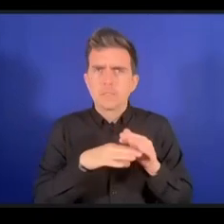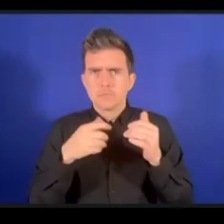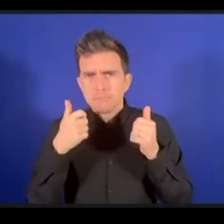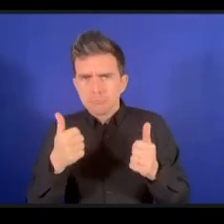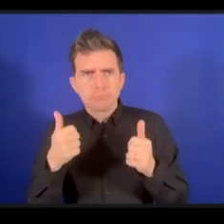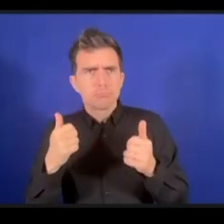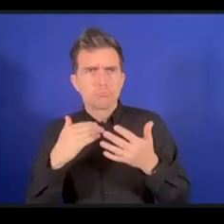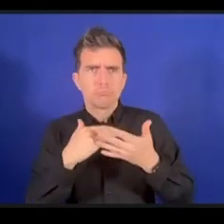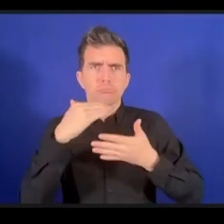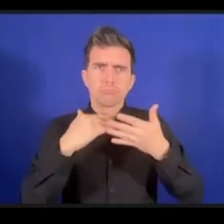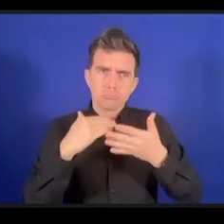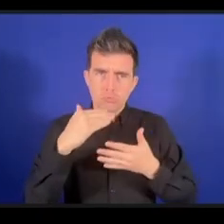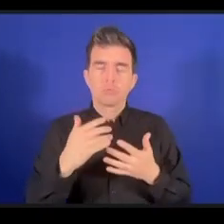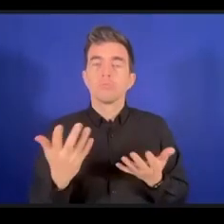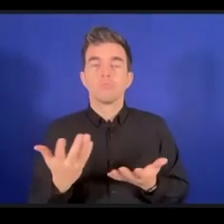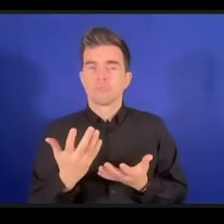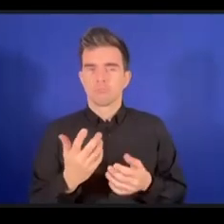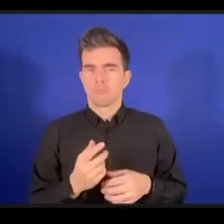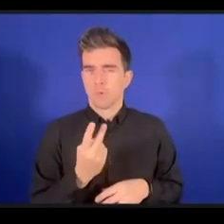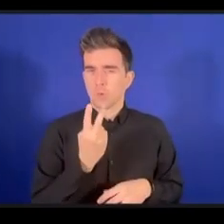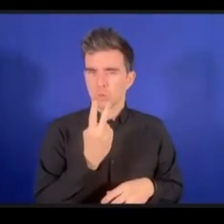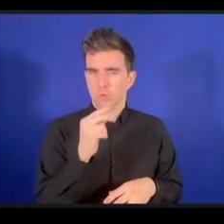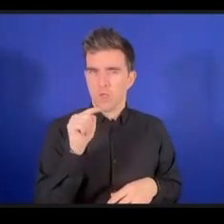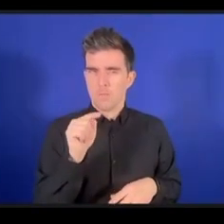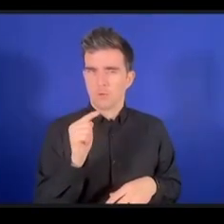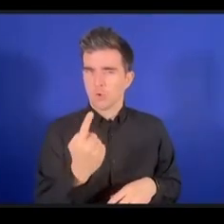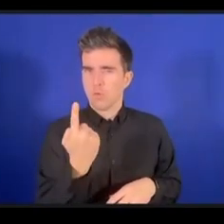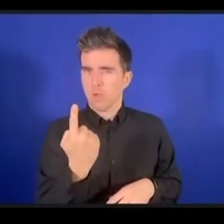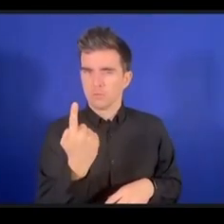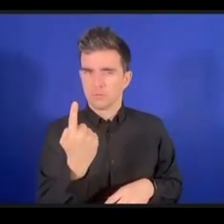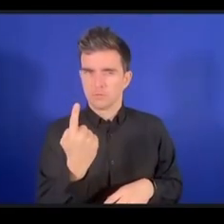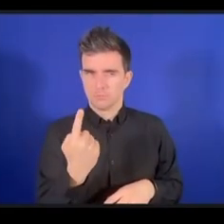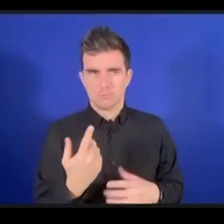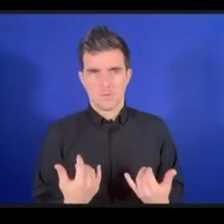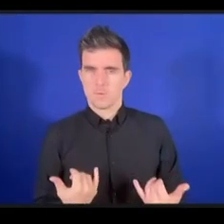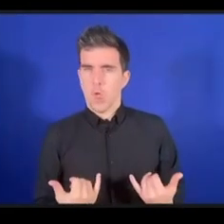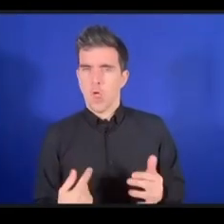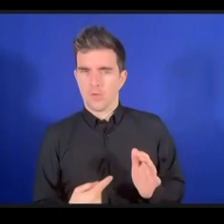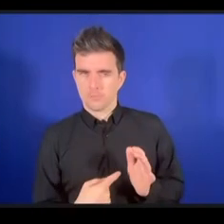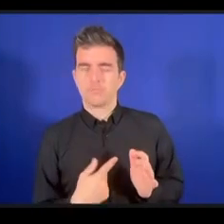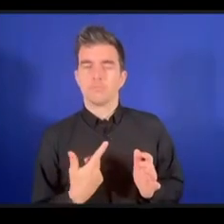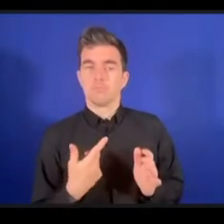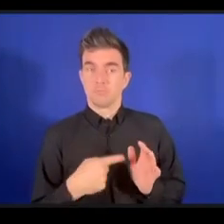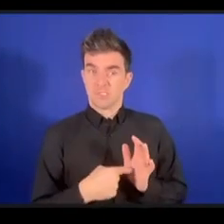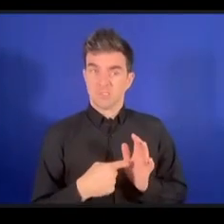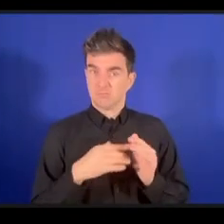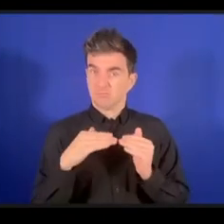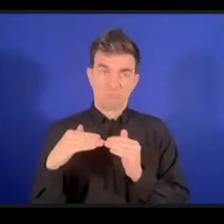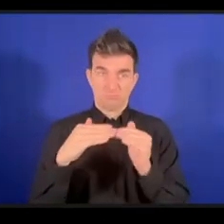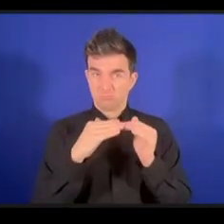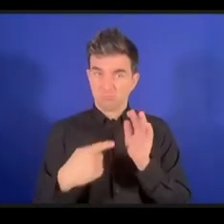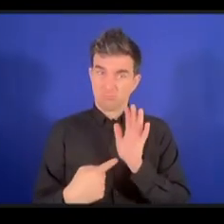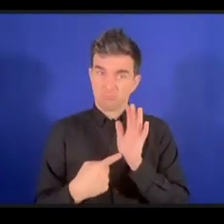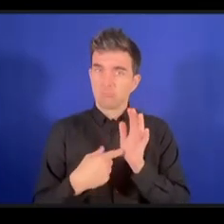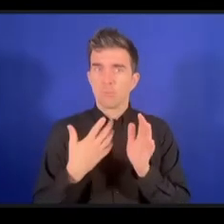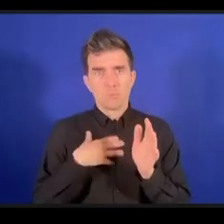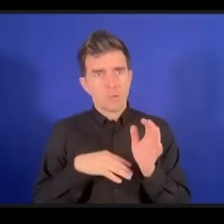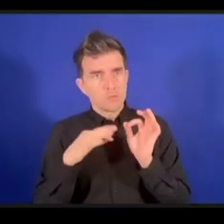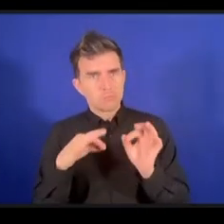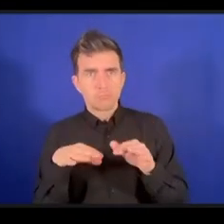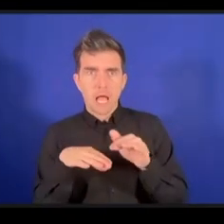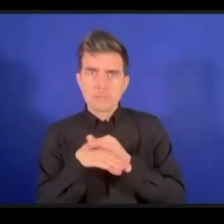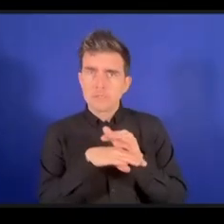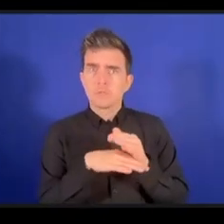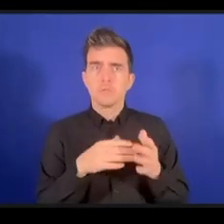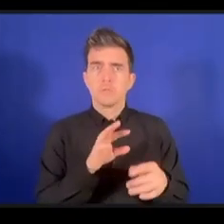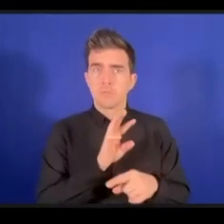versión 2.1 para que pues tengan páginas de web accesibles en formas digitales en